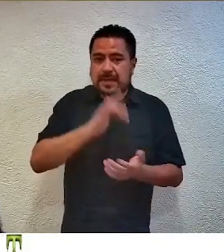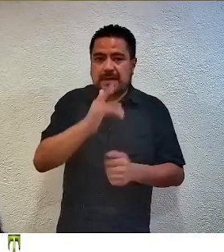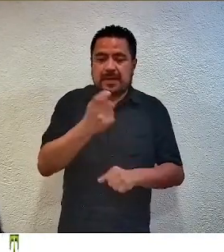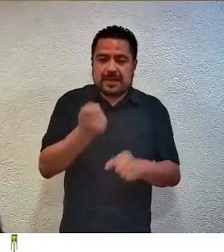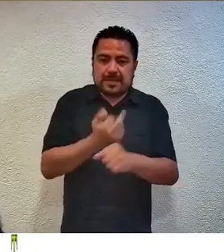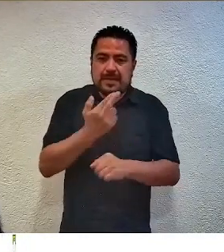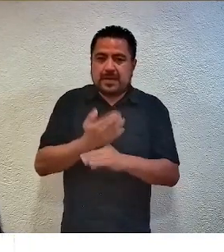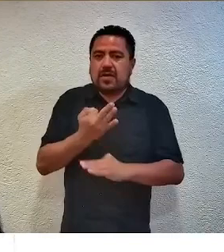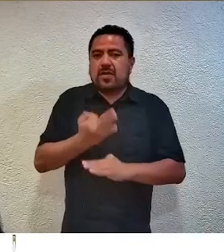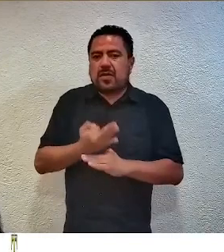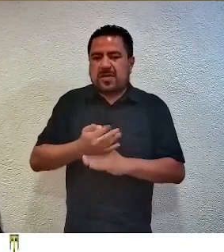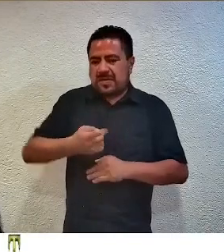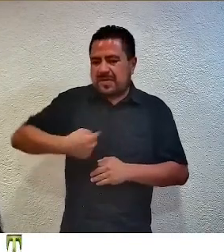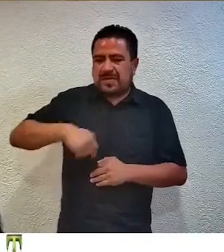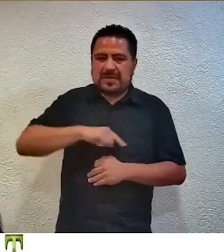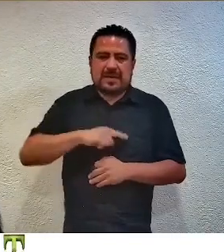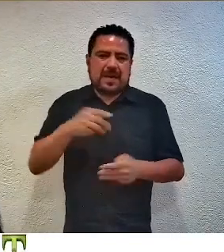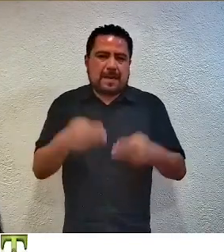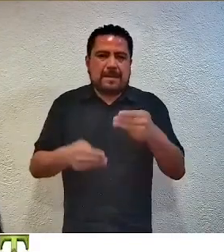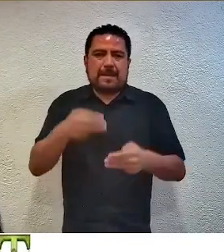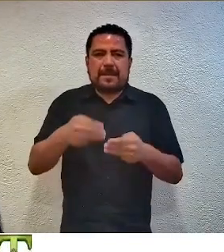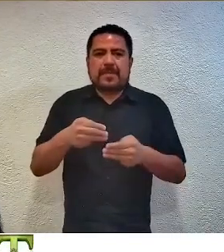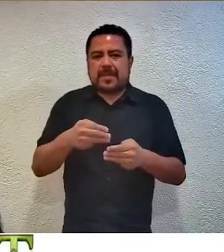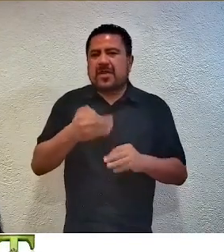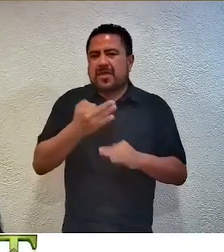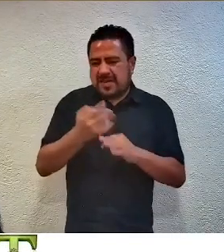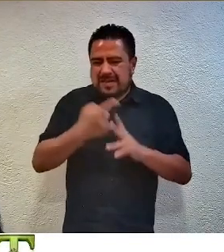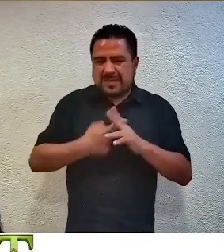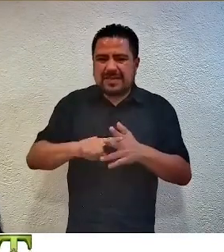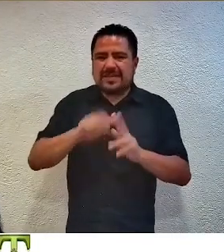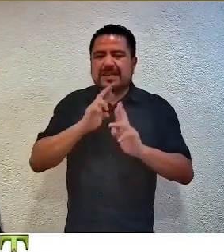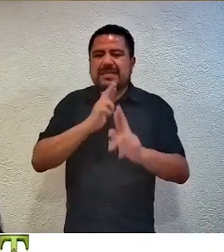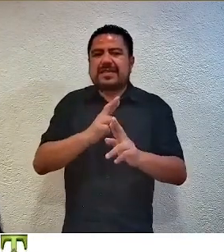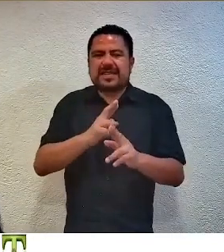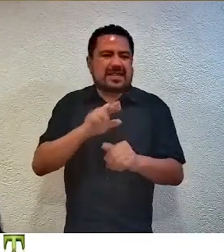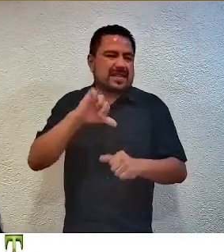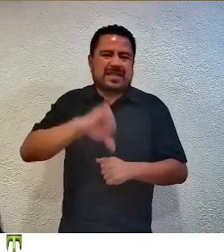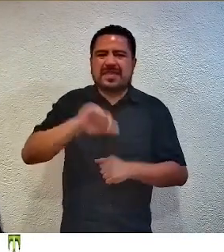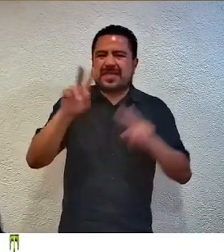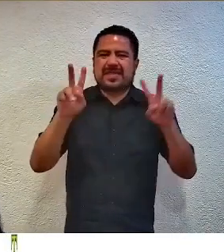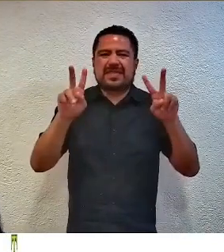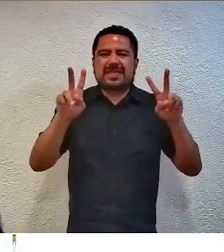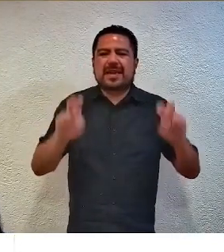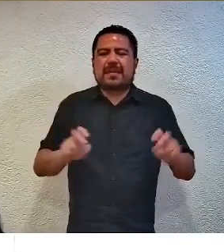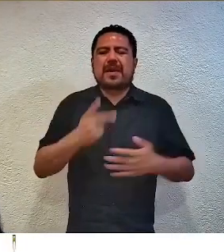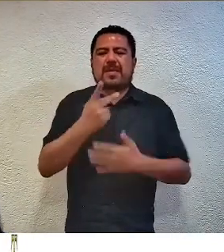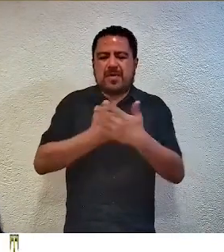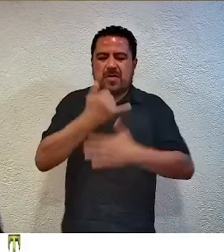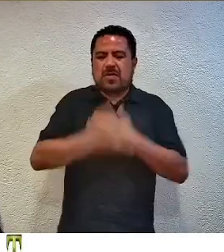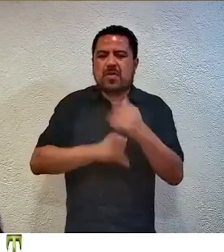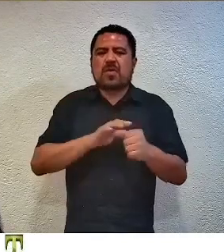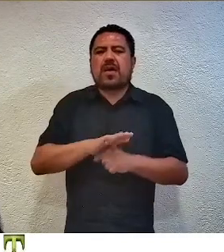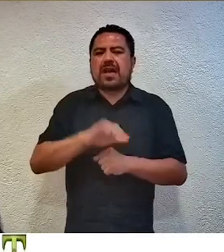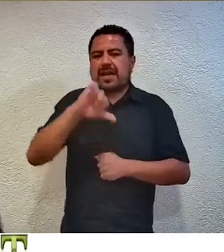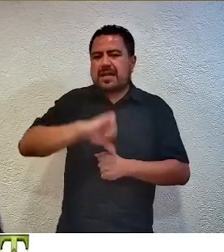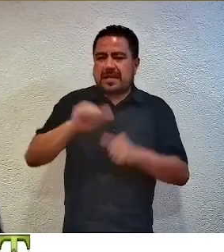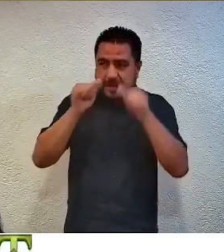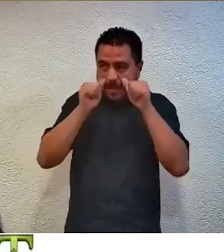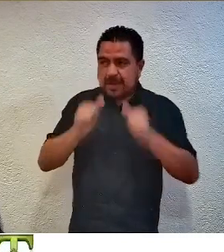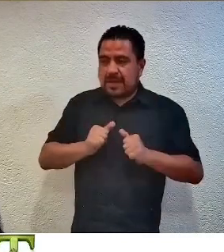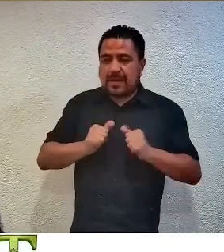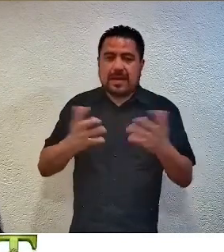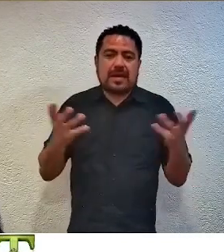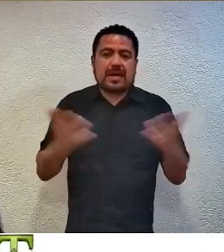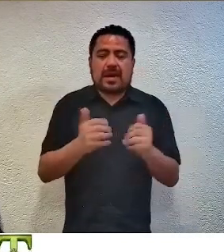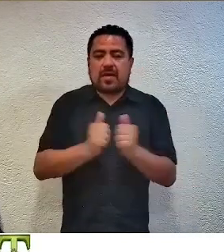secretario. Magistradas, magistrado, en la presente sesión de resolución, las cuentas y resolutivos de los proyectos que nos ocupan se realizarán